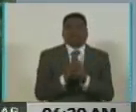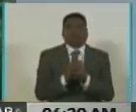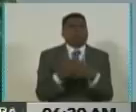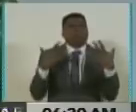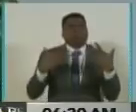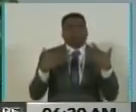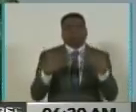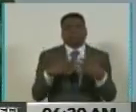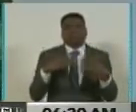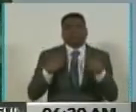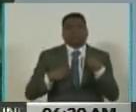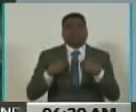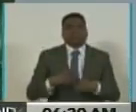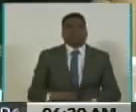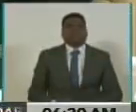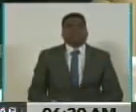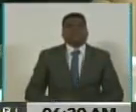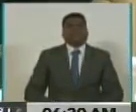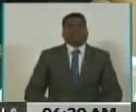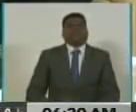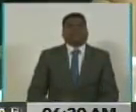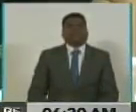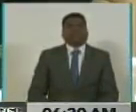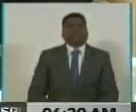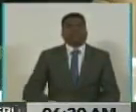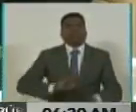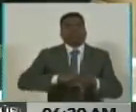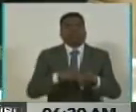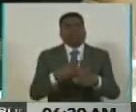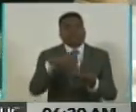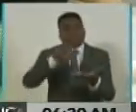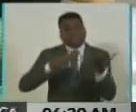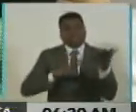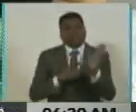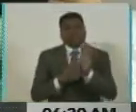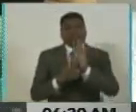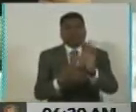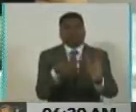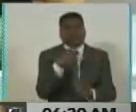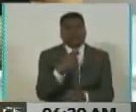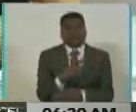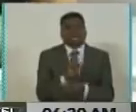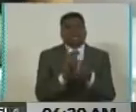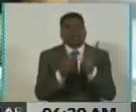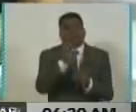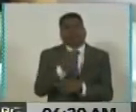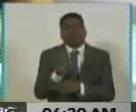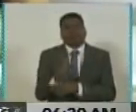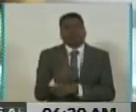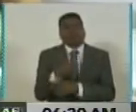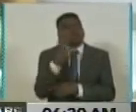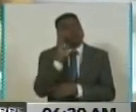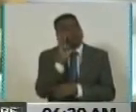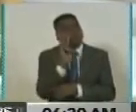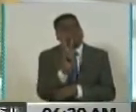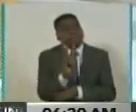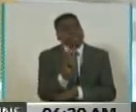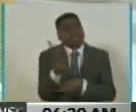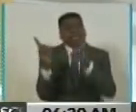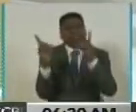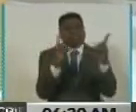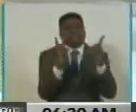el diálogo. Yo iba a llegar a ese punto porque ya leíamos y José Manuel nos hacía referencia a algunas personas cómo perciben el tema del diálogo, pero tú